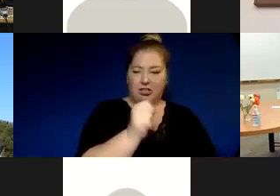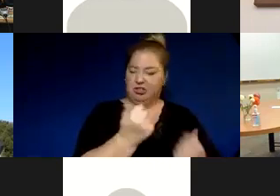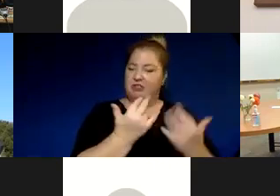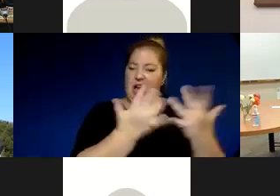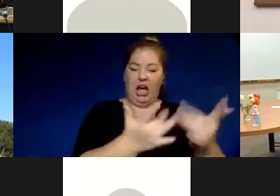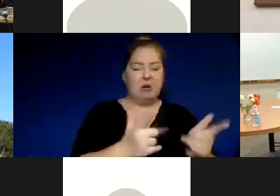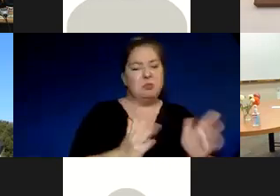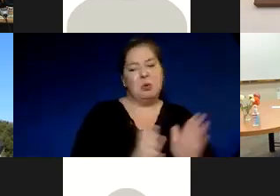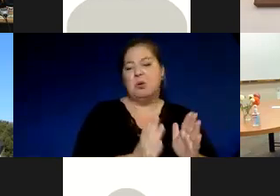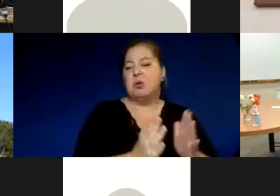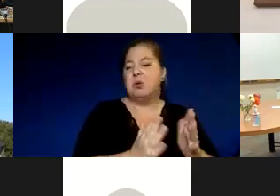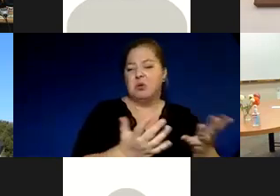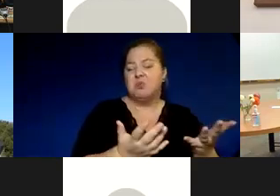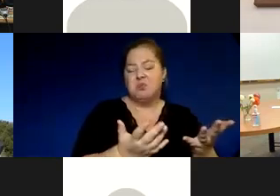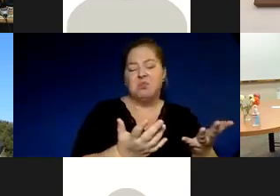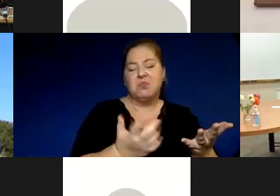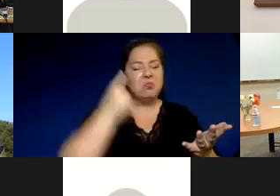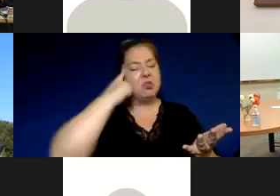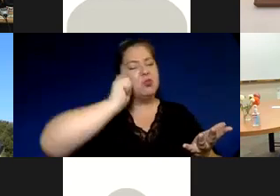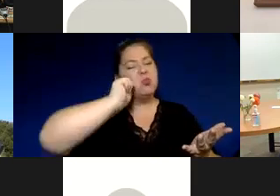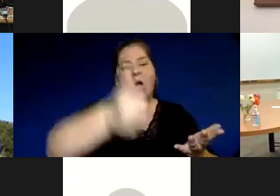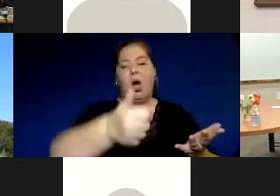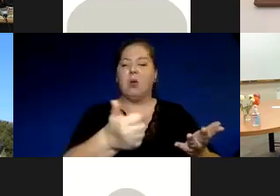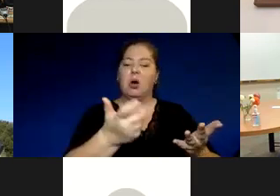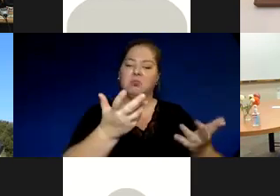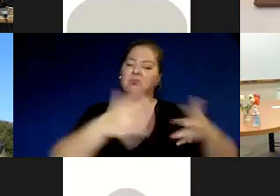ese personal se va a mantener allí.